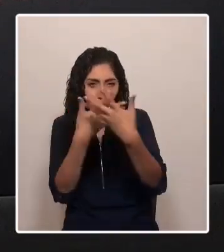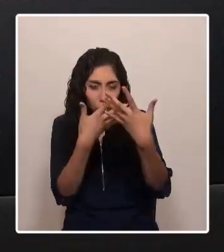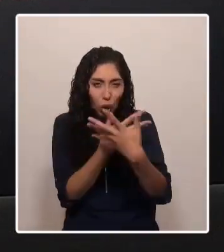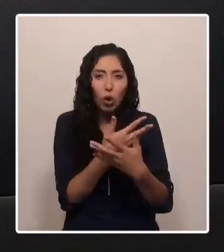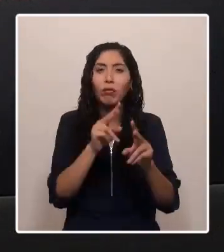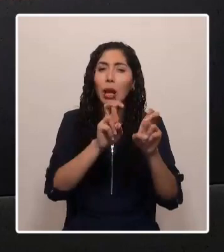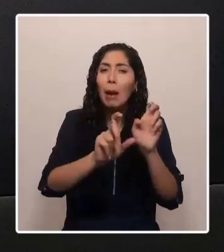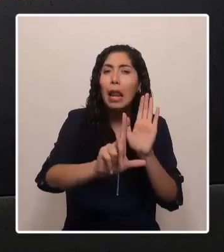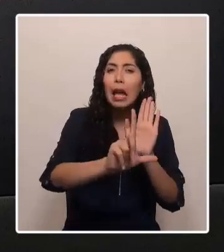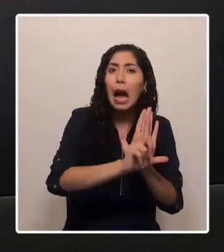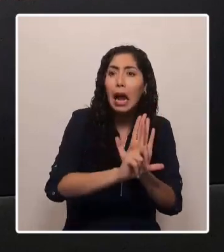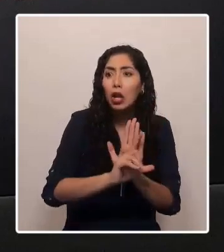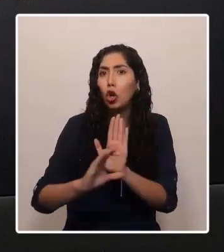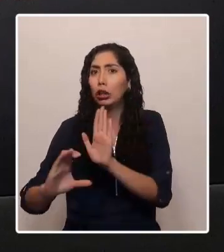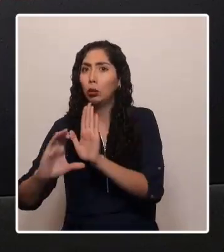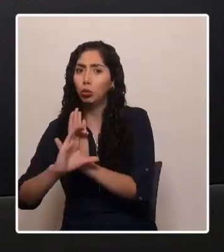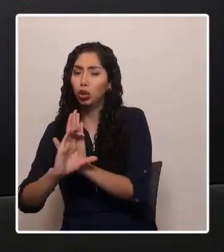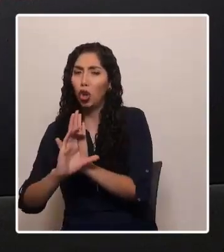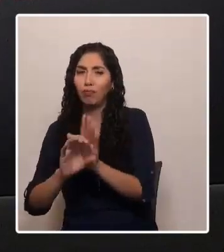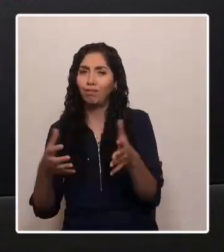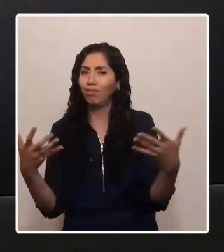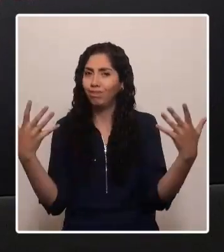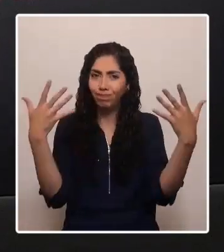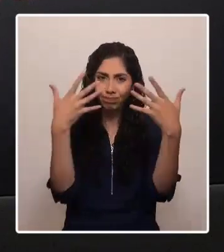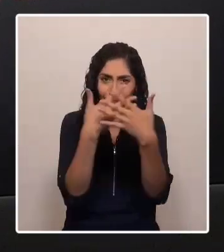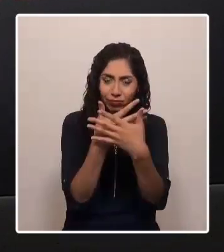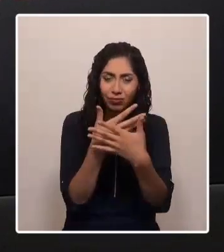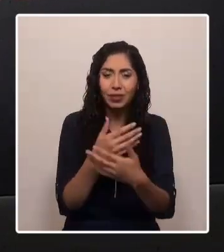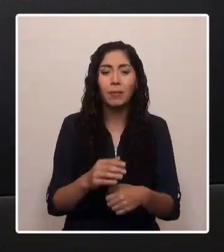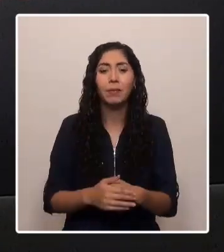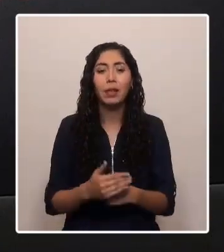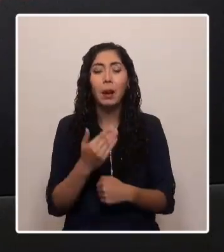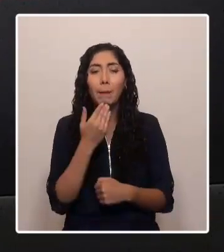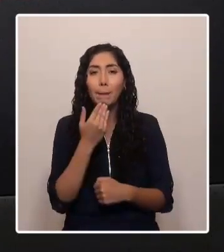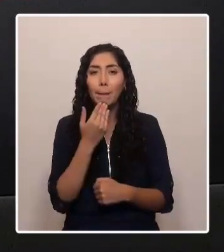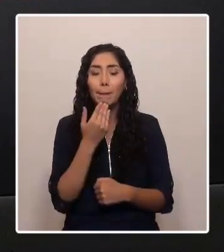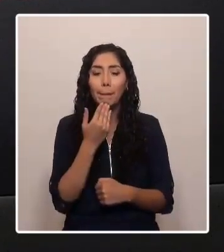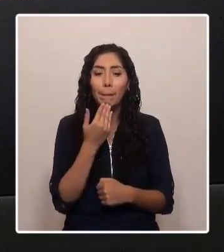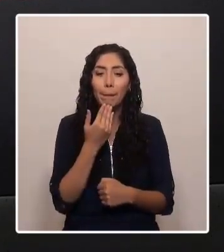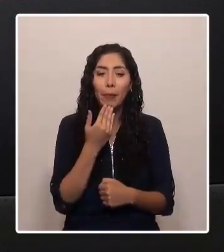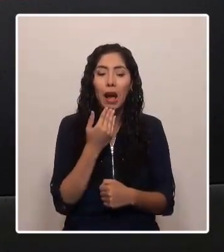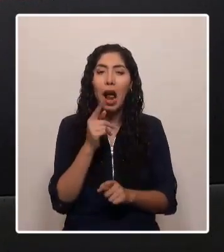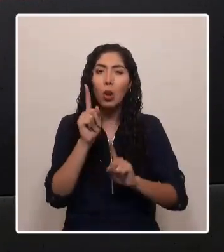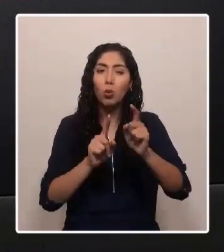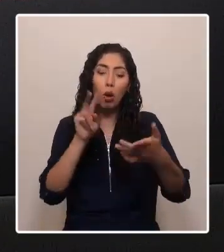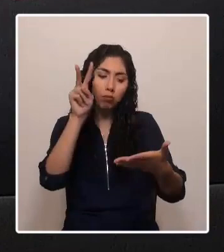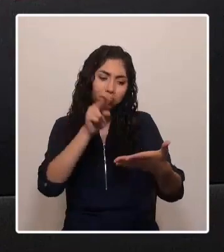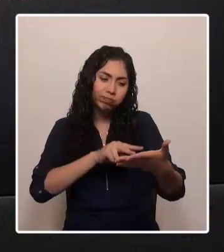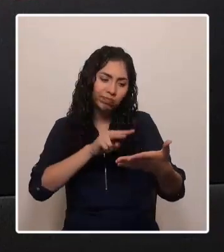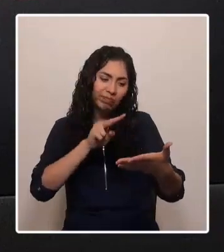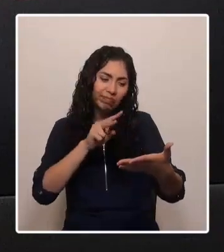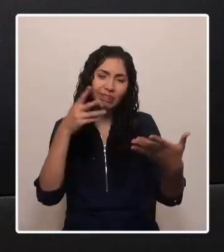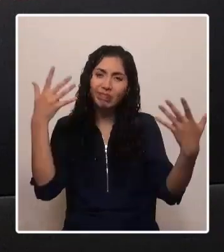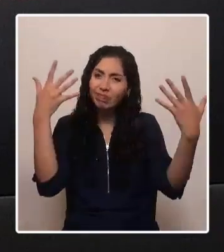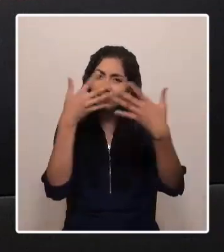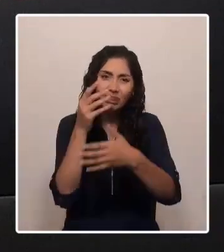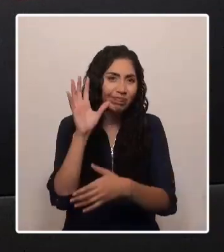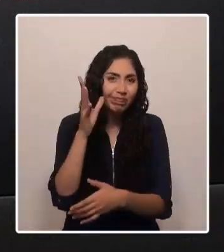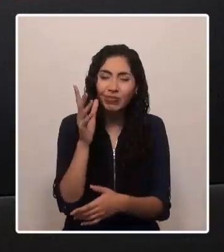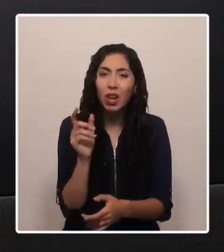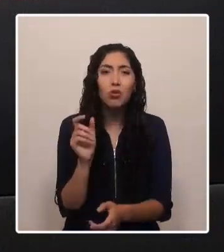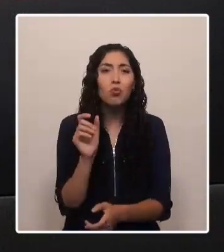legales y constitucionales, utilización de conceptos poco delimitados que dejan al arbitrio interpretativo de los burócratas de turno en la ejecución de nuestros derechos